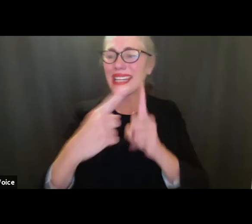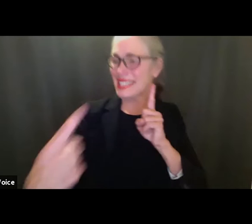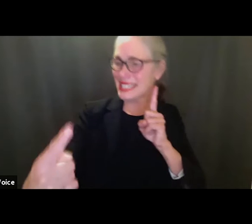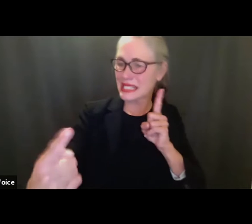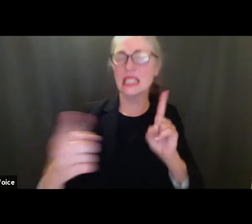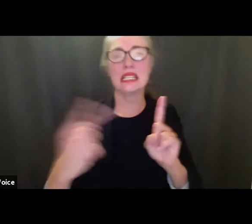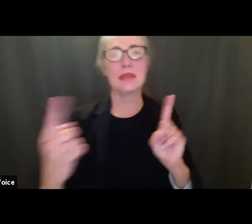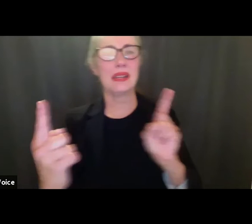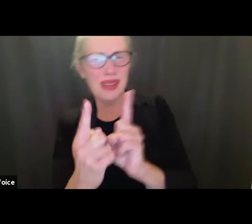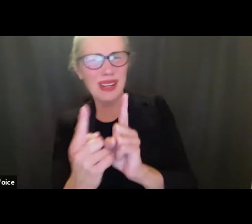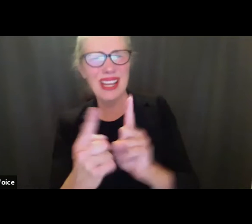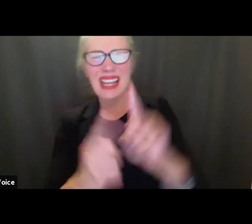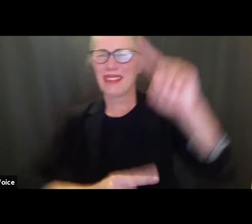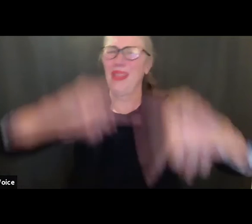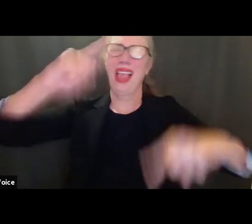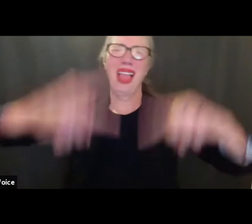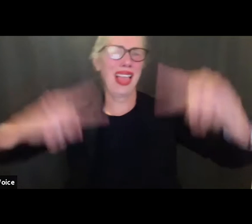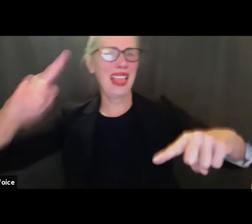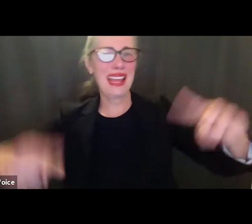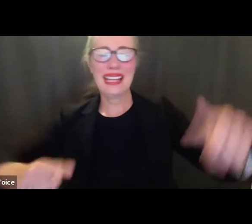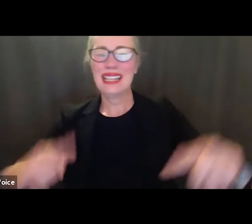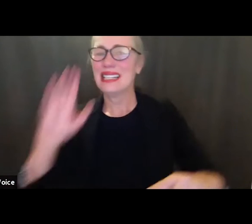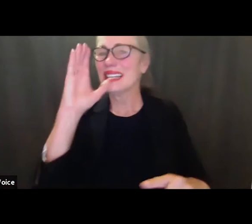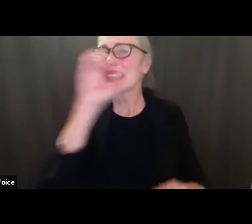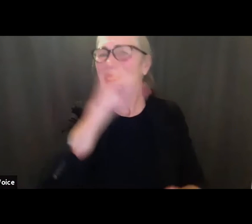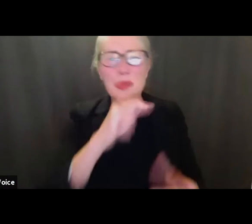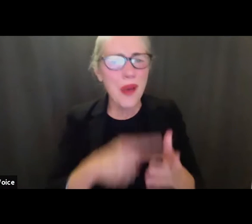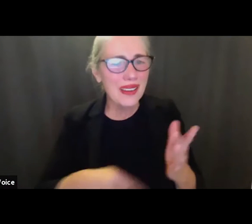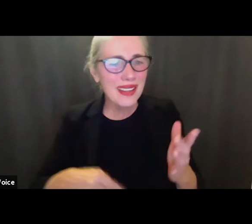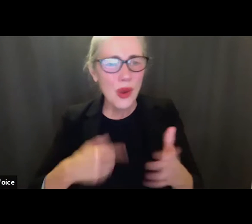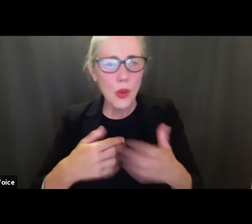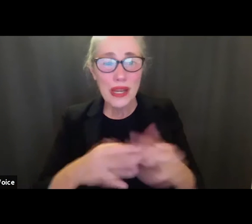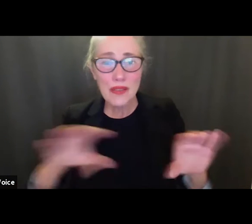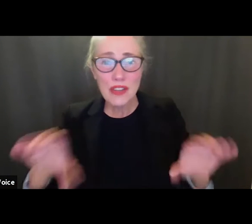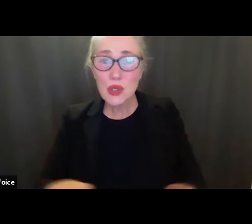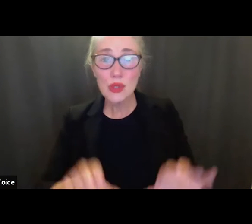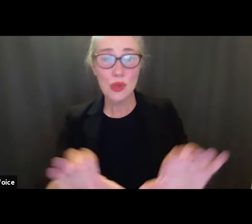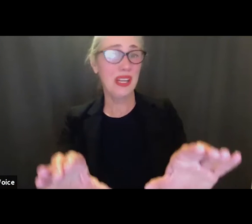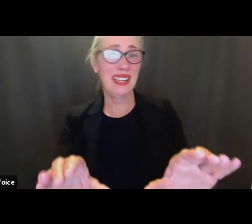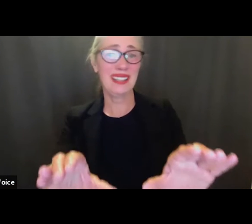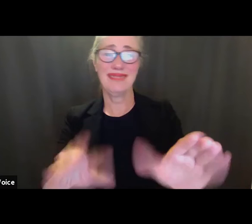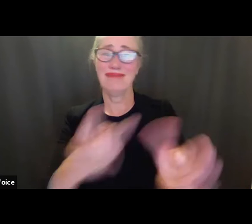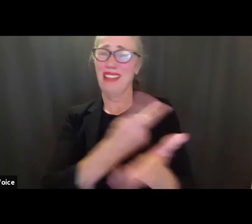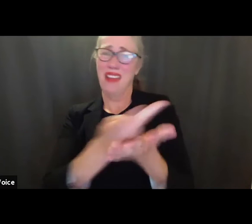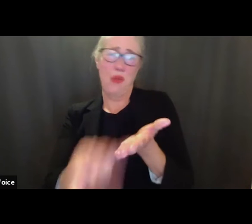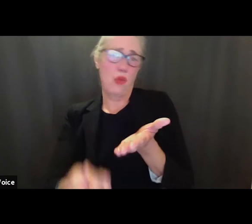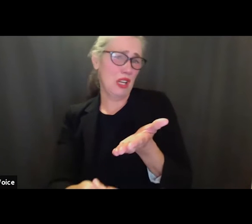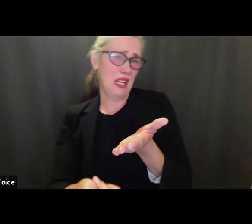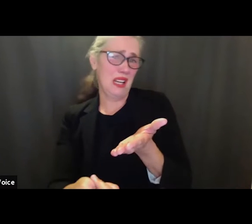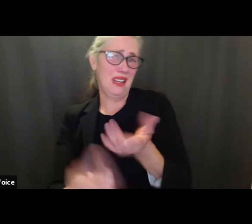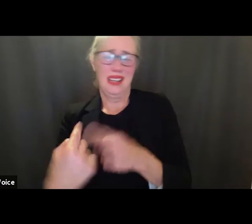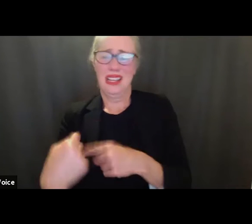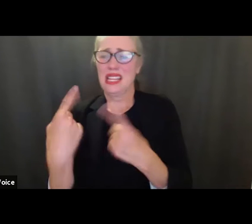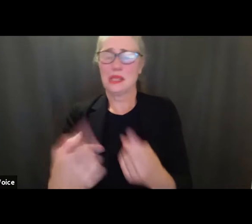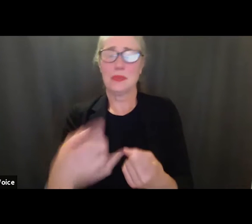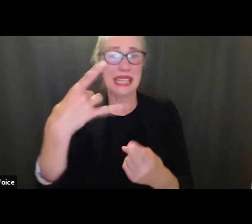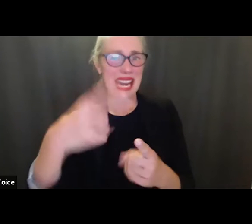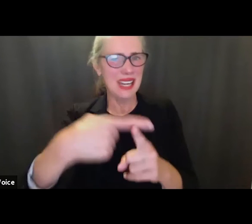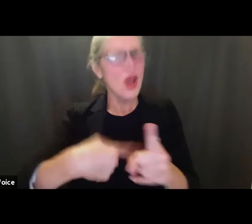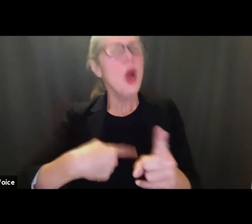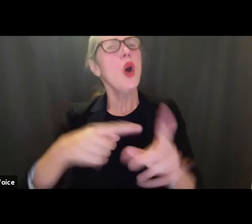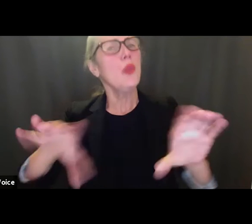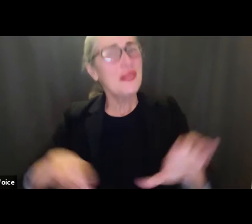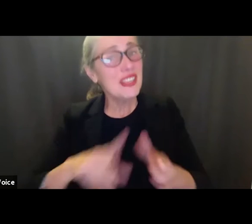cubrebocas, guardamos distancia, no guardamos distancia, todo eso. Y pues parece ser que todo lo que están